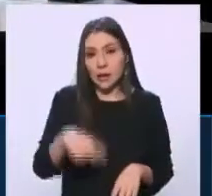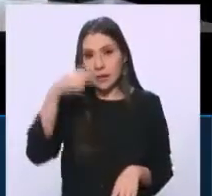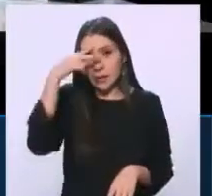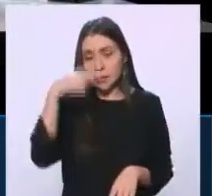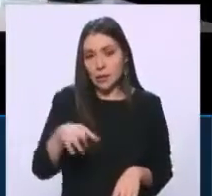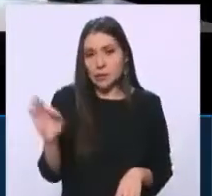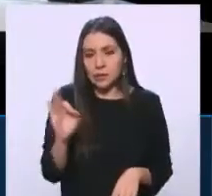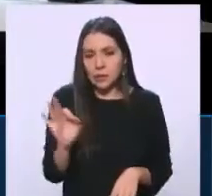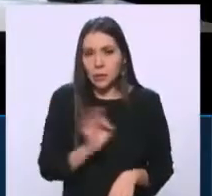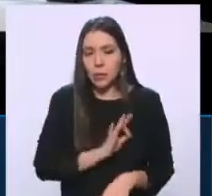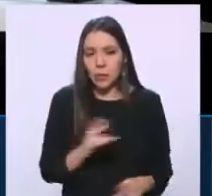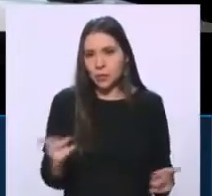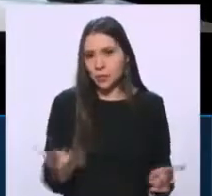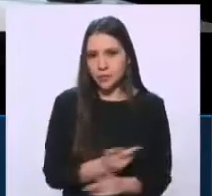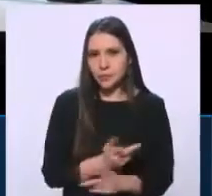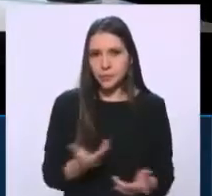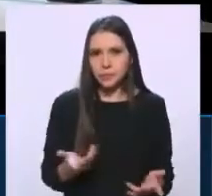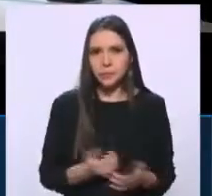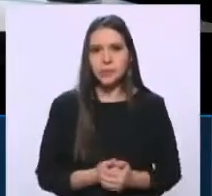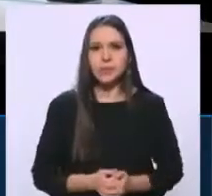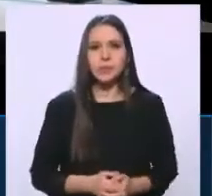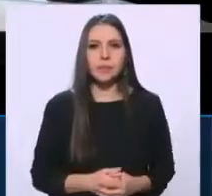podría arraigar de alguna forma.